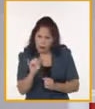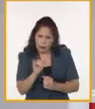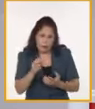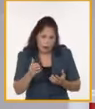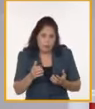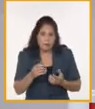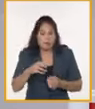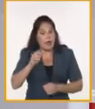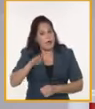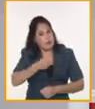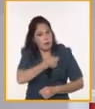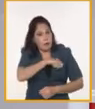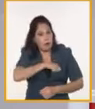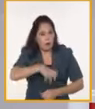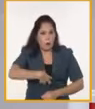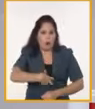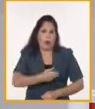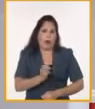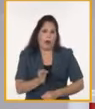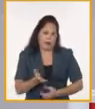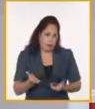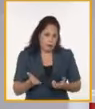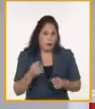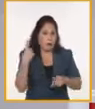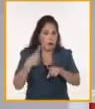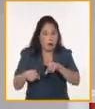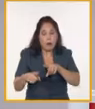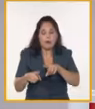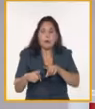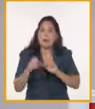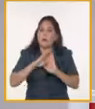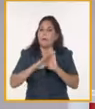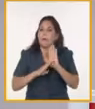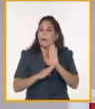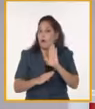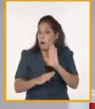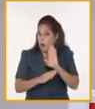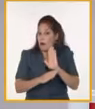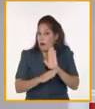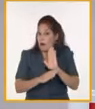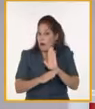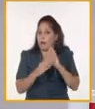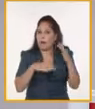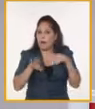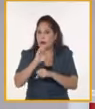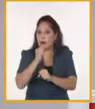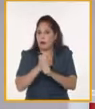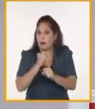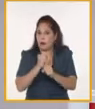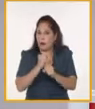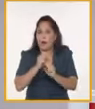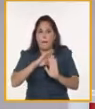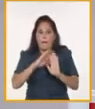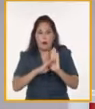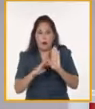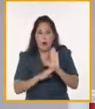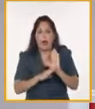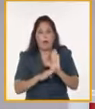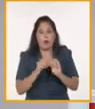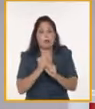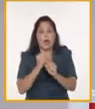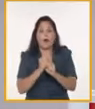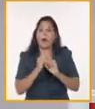molesta a la a la población y también a un programa que conduce el Ministerio de trabajo que es el programa trabajo digno porque nosotros estamos